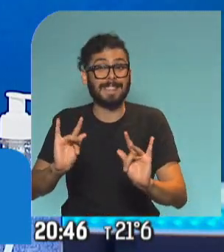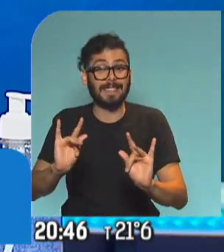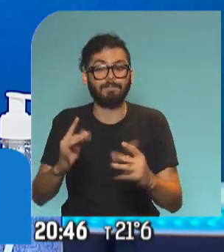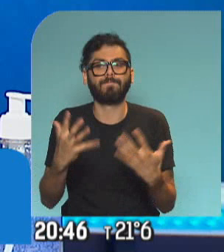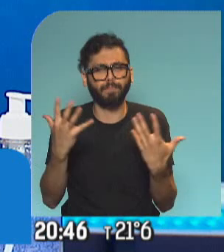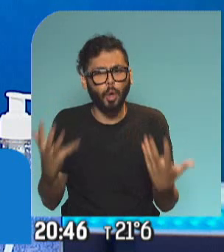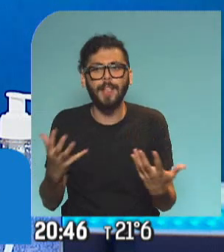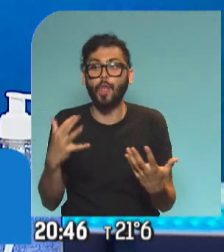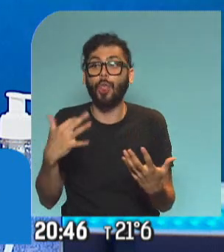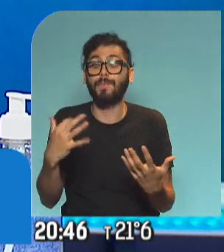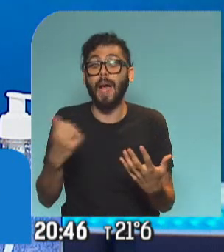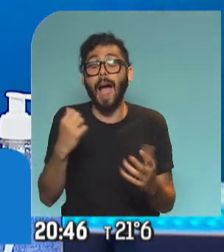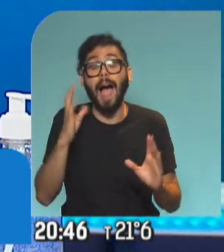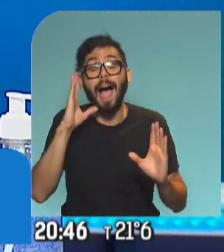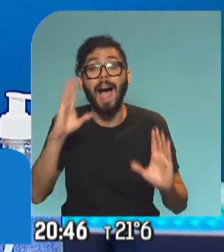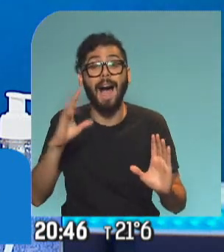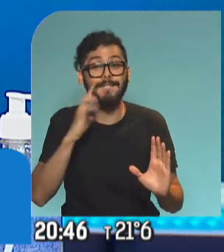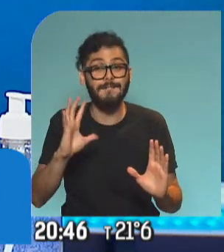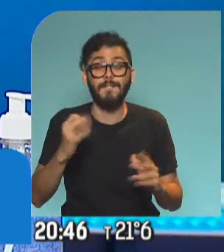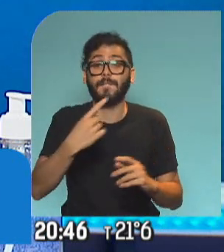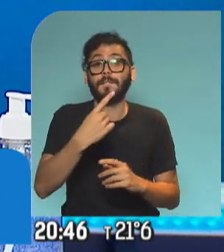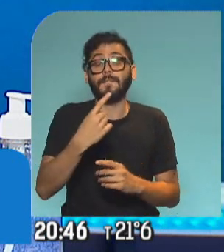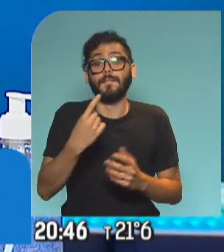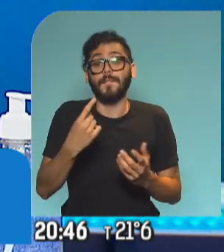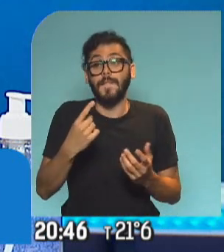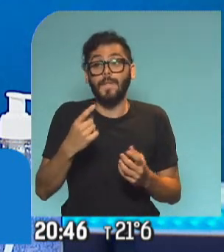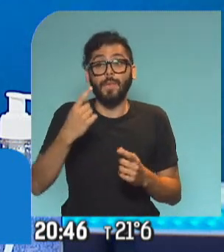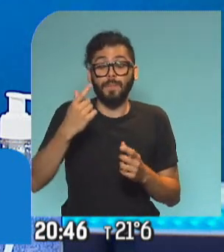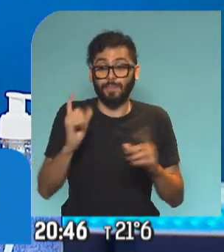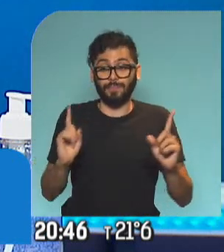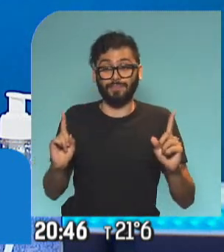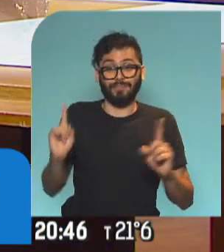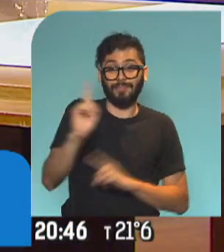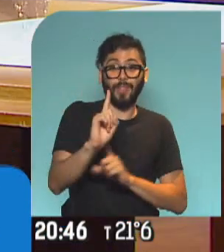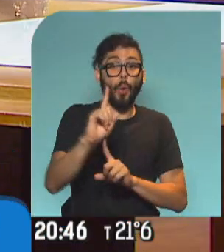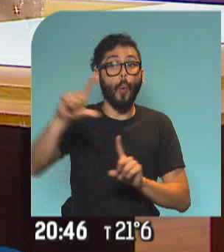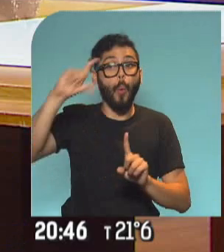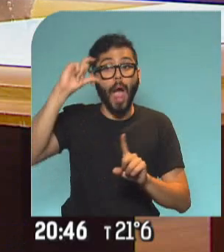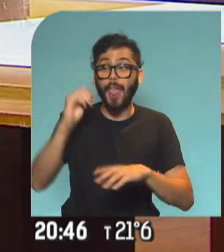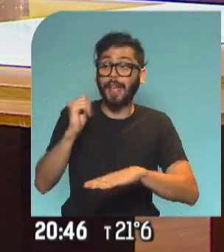eso hay que estar atentos y hay que ver cuál va a ser la decisión política de Biden una vez que asuma en la Casa Blanca.